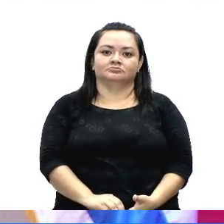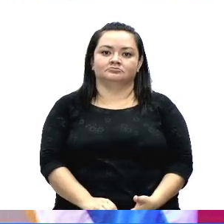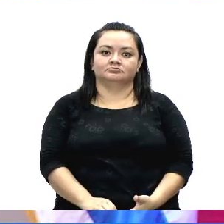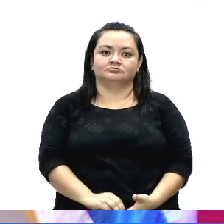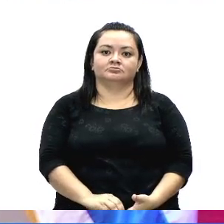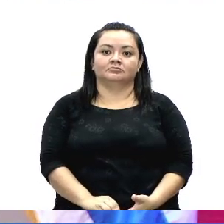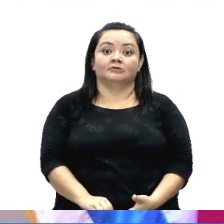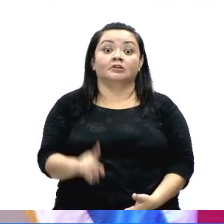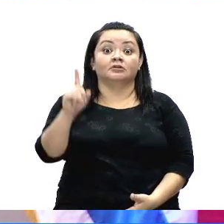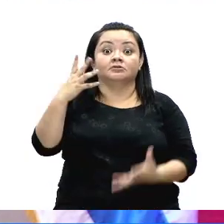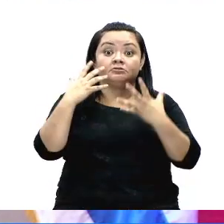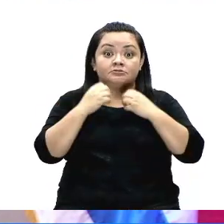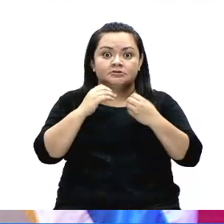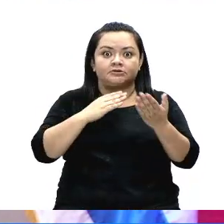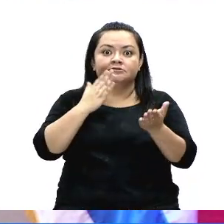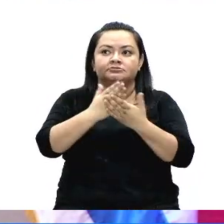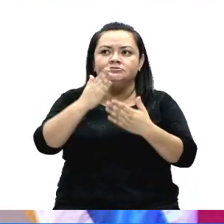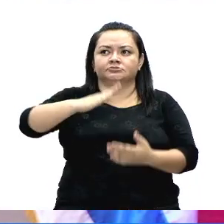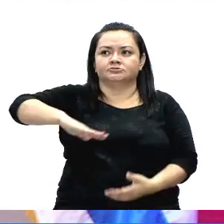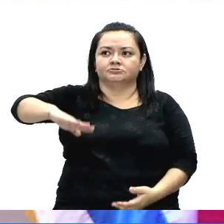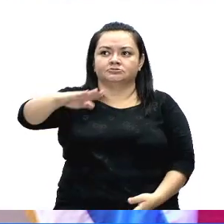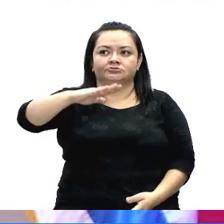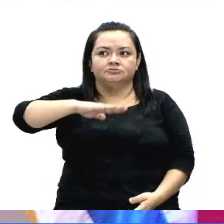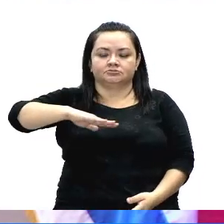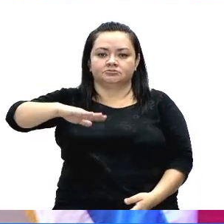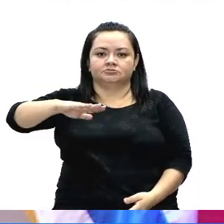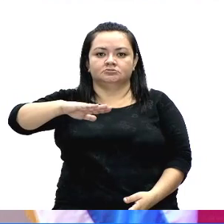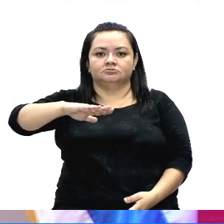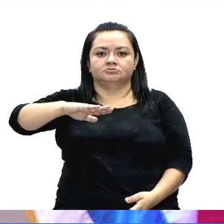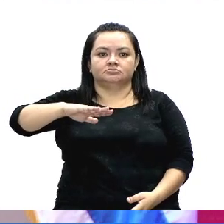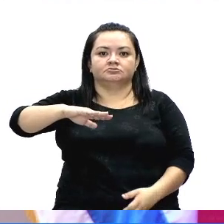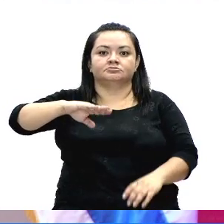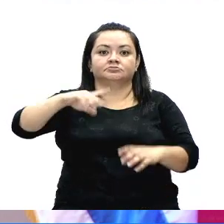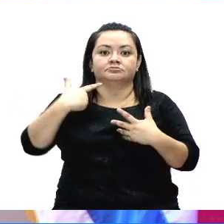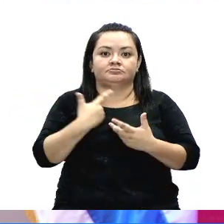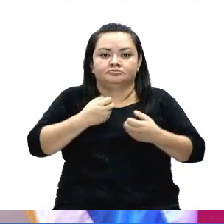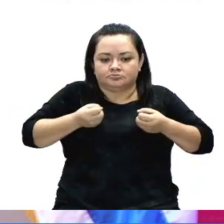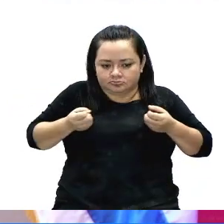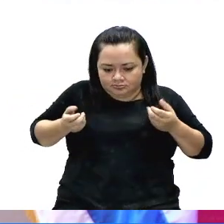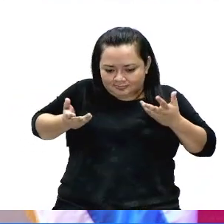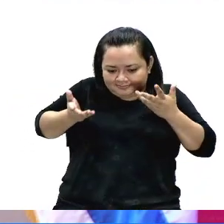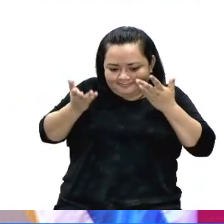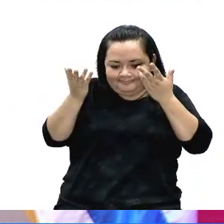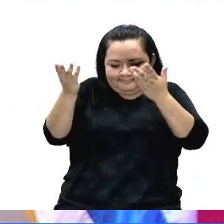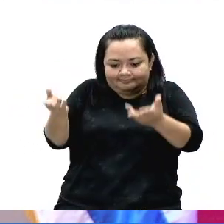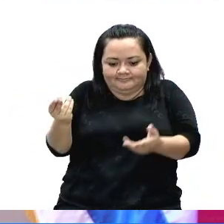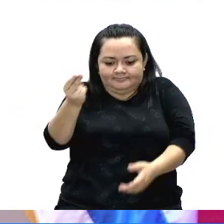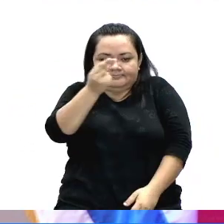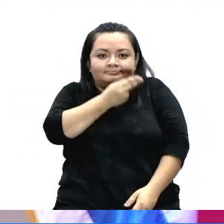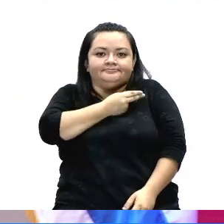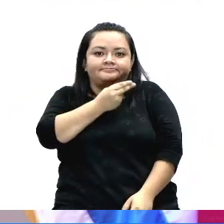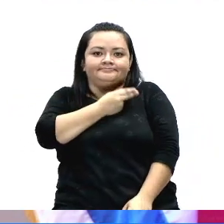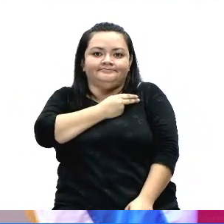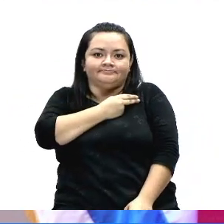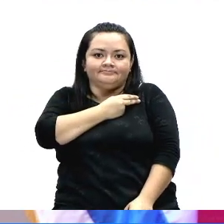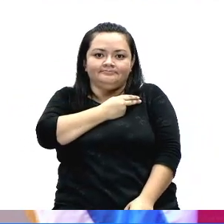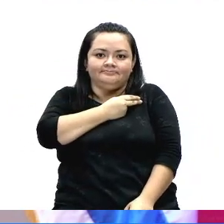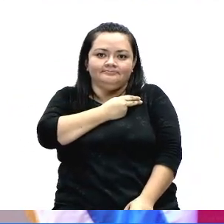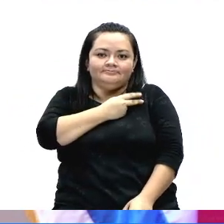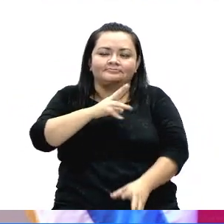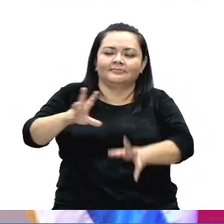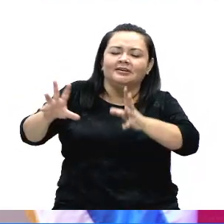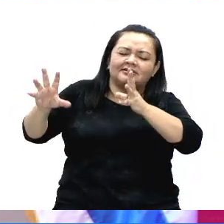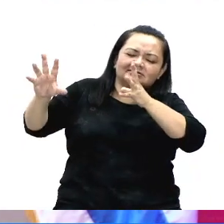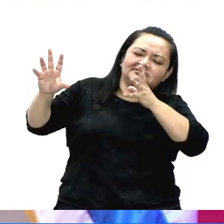dios nos quiere llevar a ese lugar para que nos despojemos del pecado y del peso